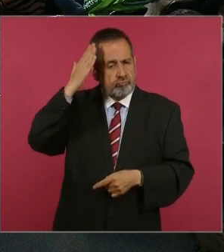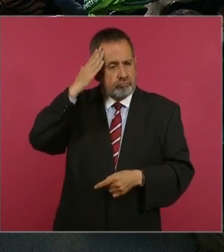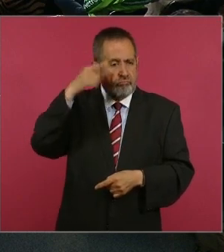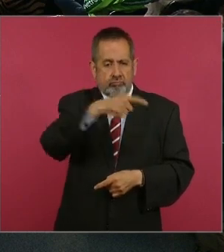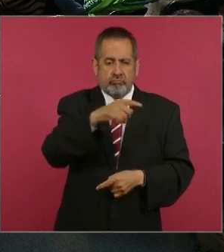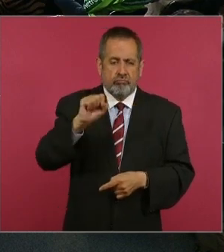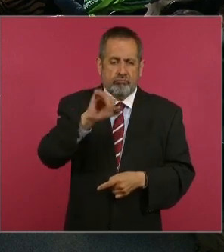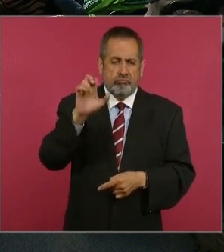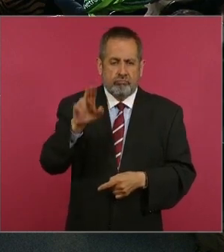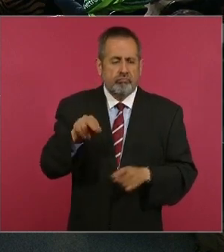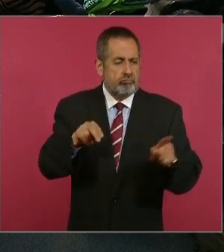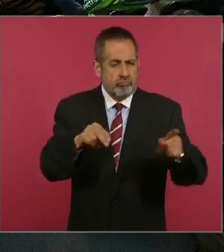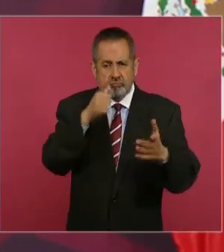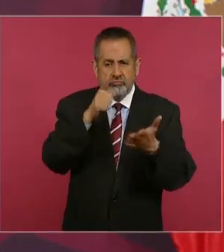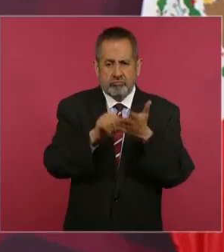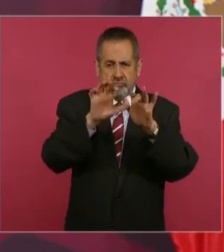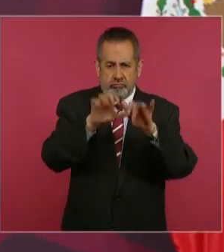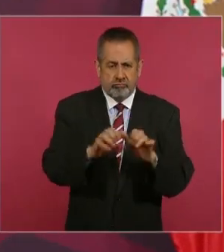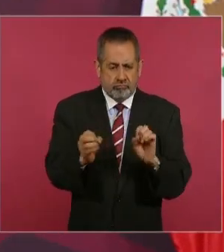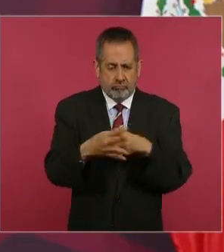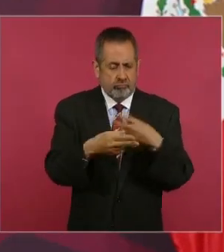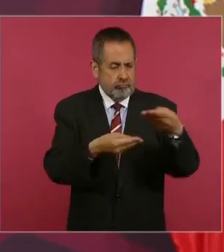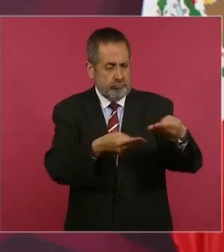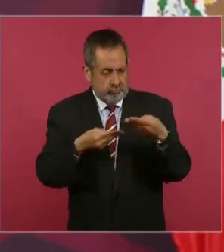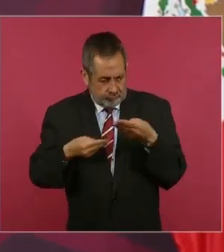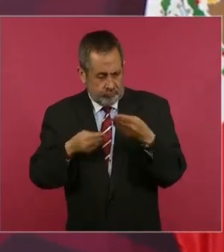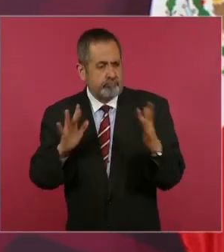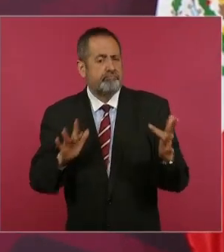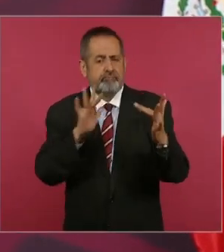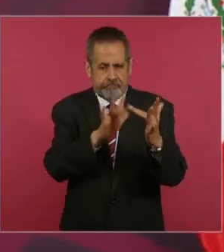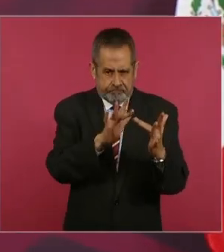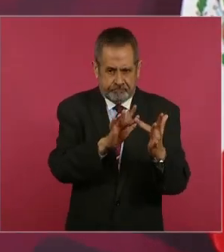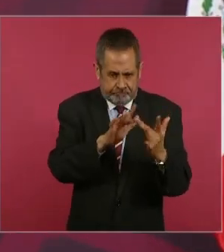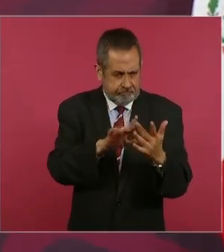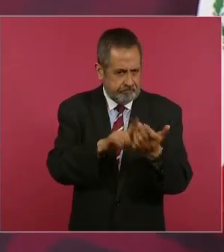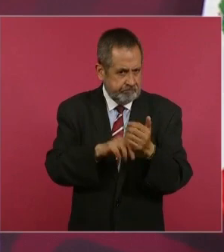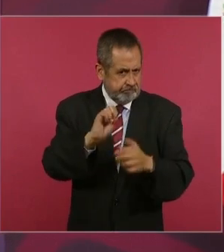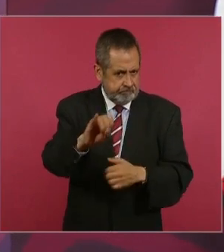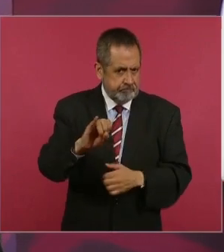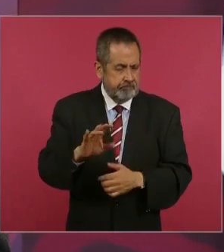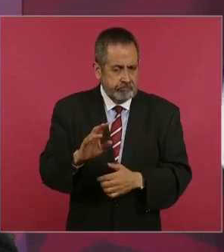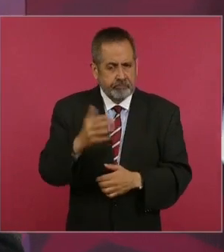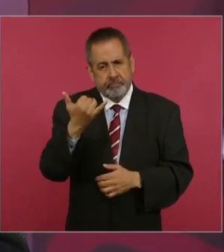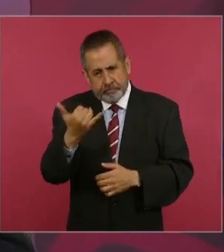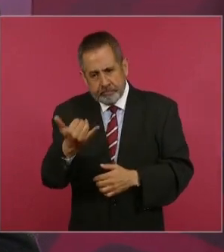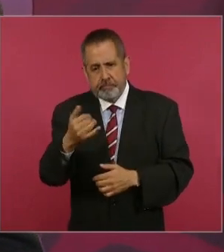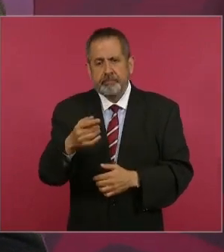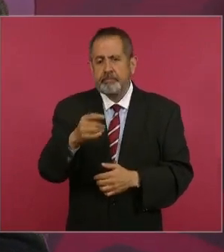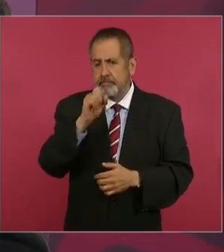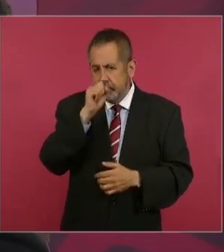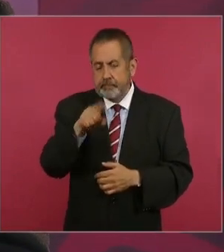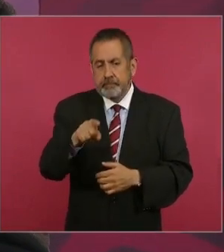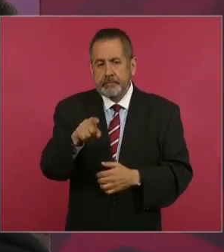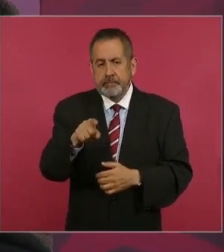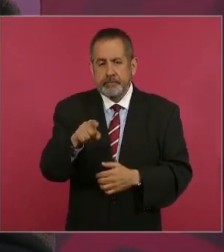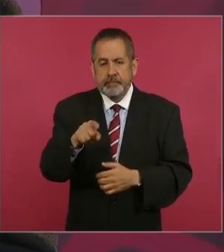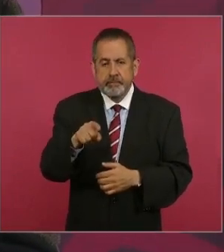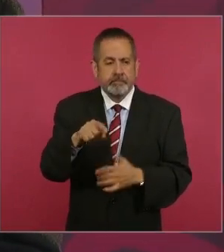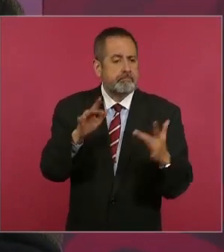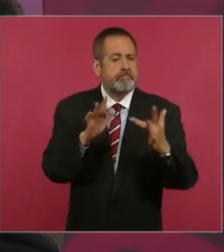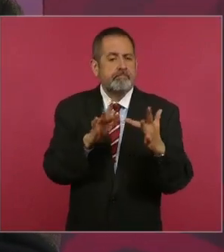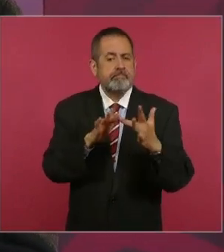suprema corte de justicia que envió el oficio y este se va a tener